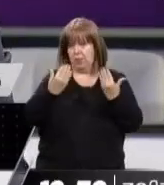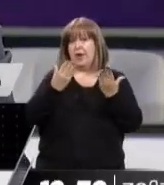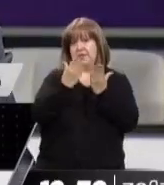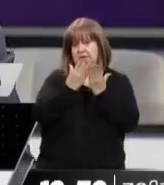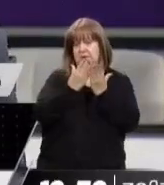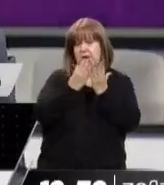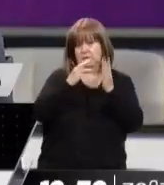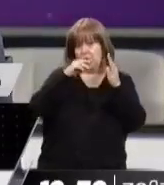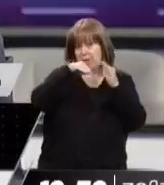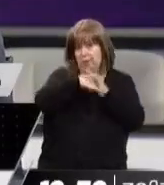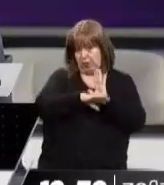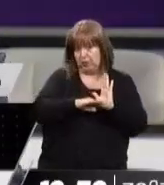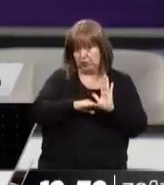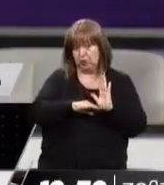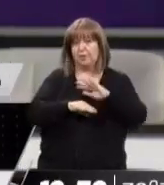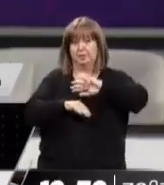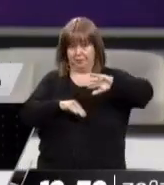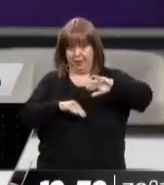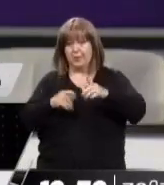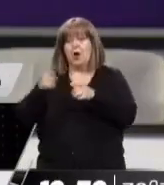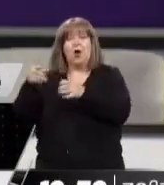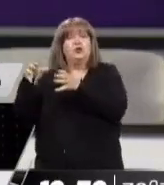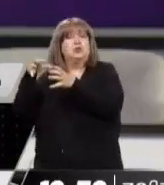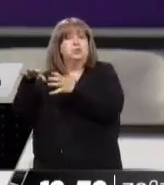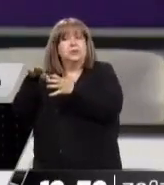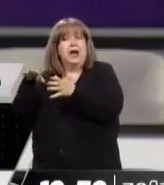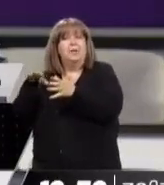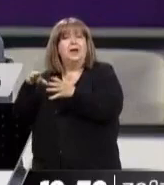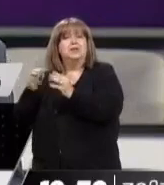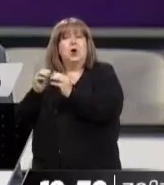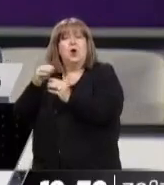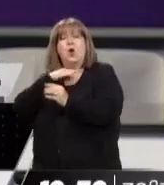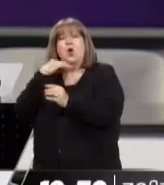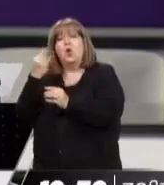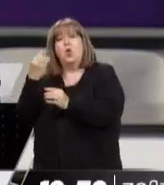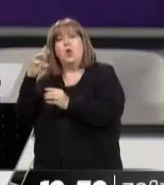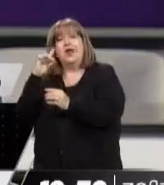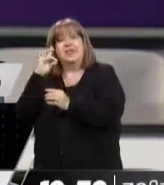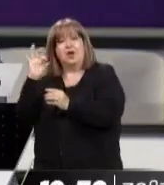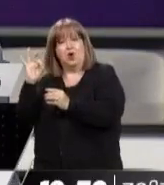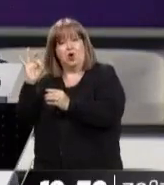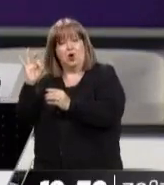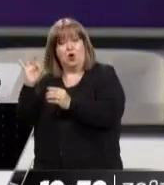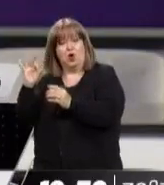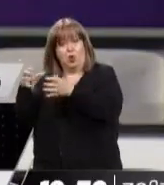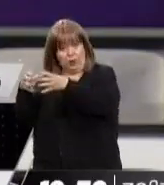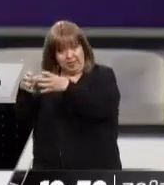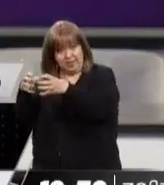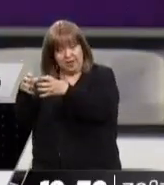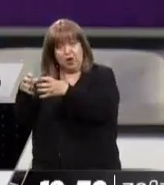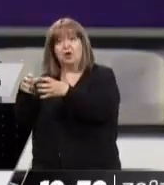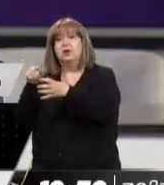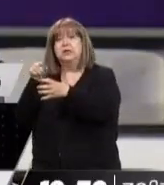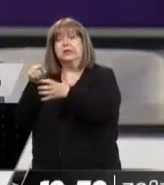social. Por otro lado, hay un aspecto jurídico, ¿no es cierto?, que es lo que, claro, se ha evaluado acá. Tal cual. Y en el aspecto